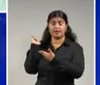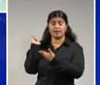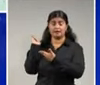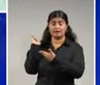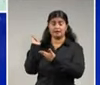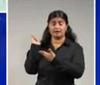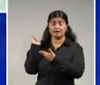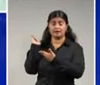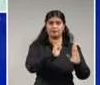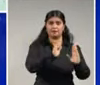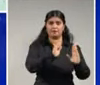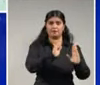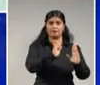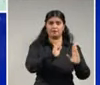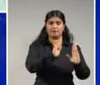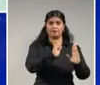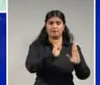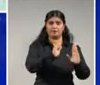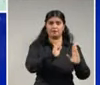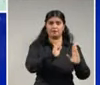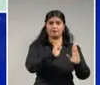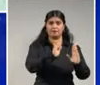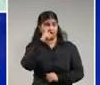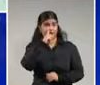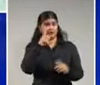noviembre disminuye en un